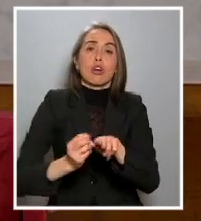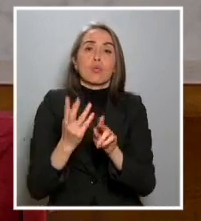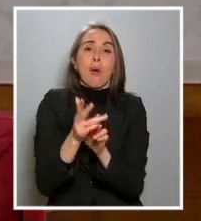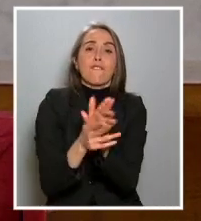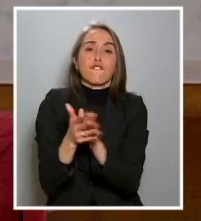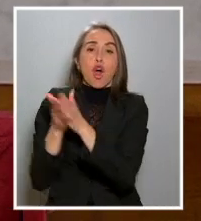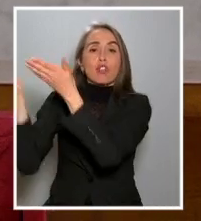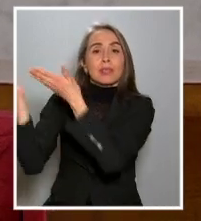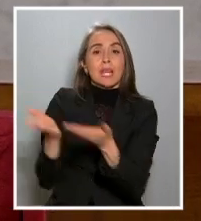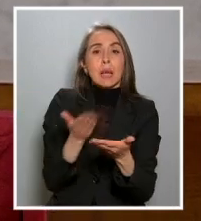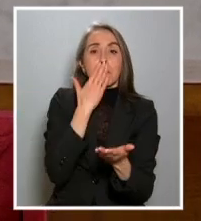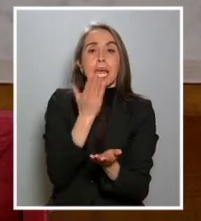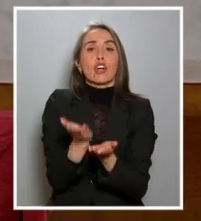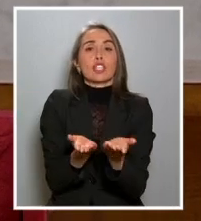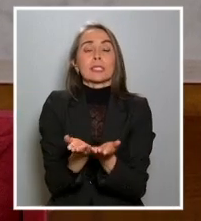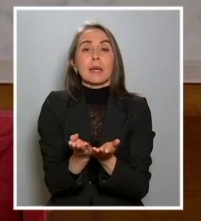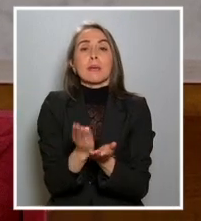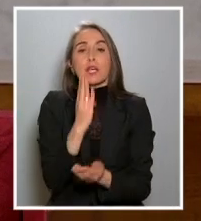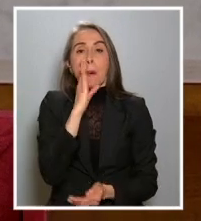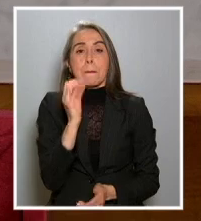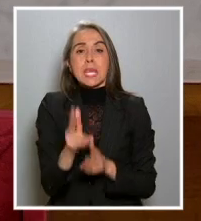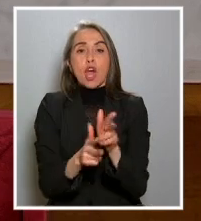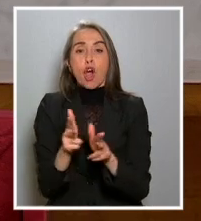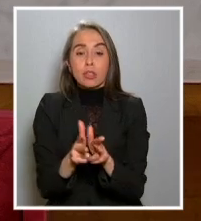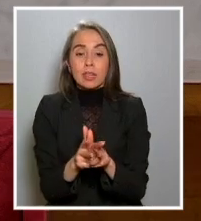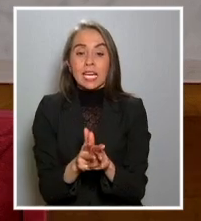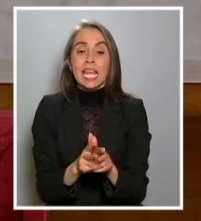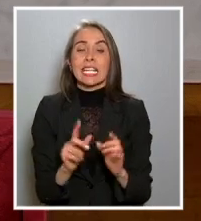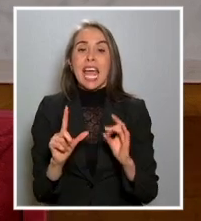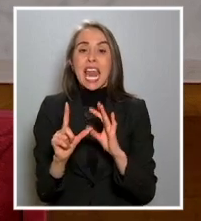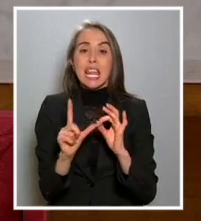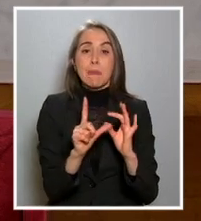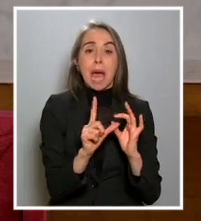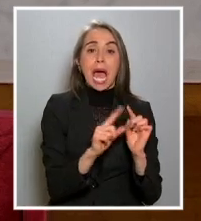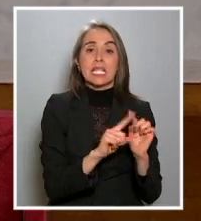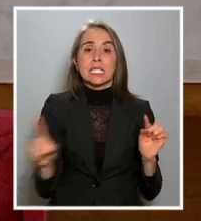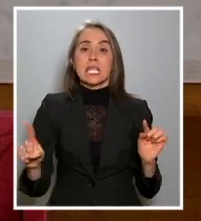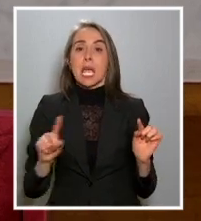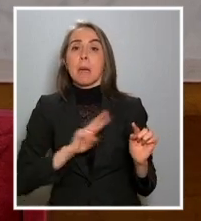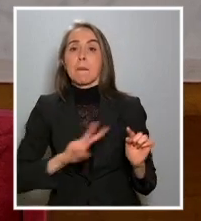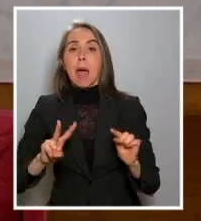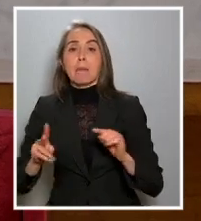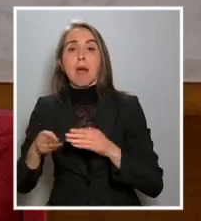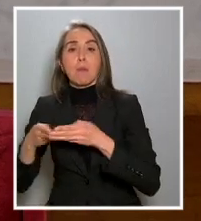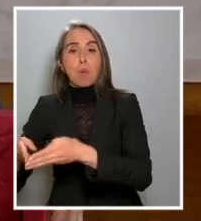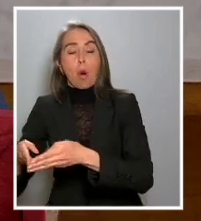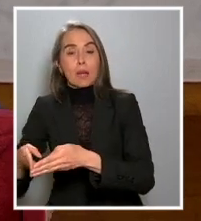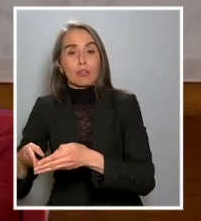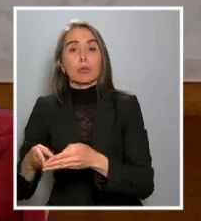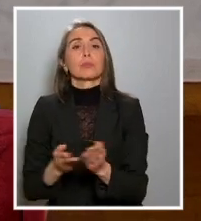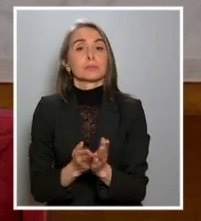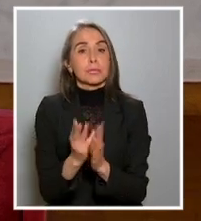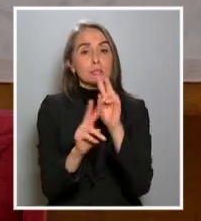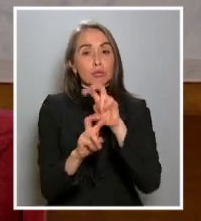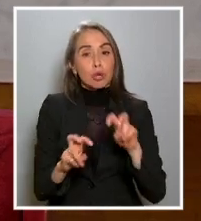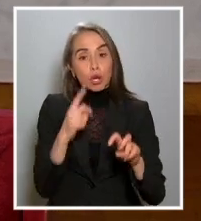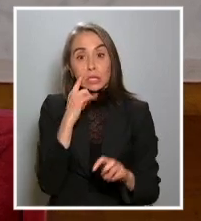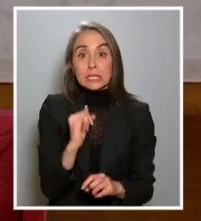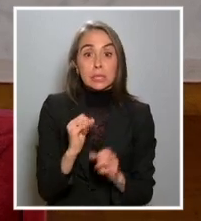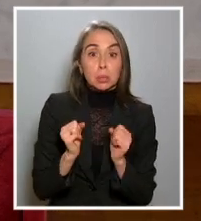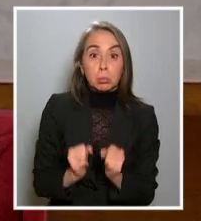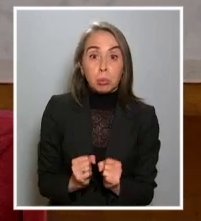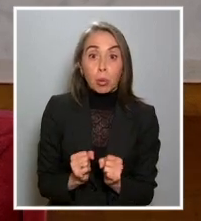trenes para mejorar el servicio del biotren en el tramo Limache-Puerto. Y también hemos iniciado los estudios de